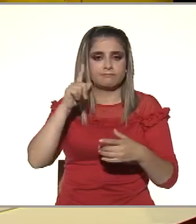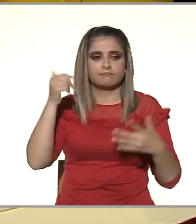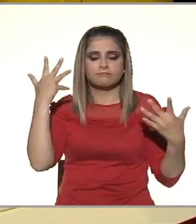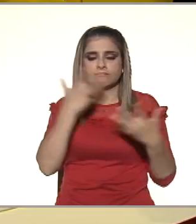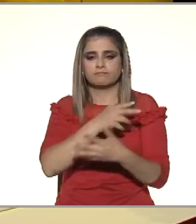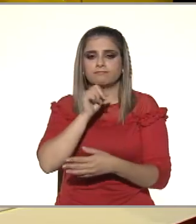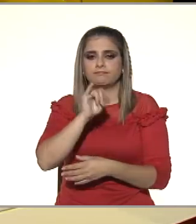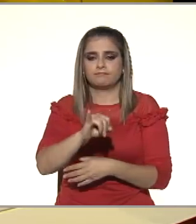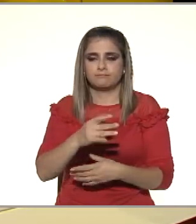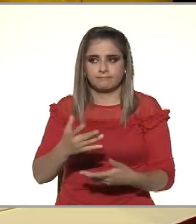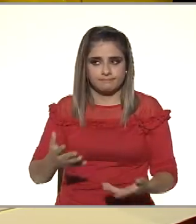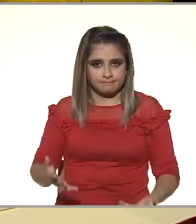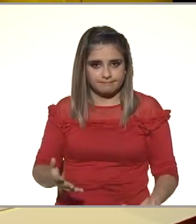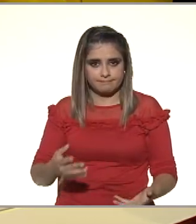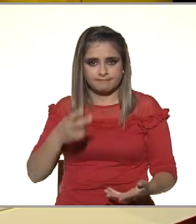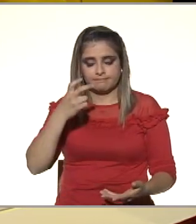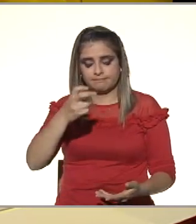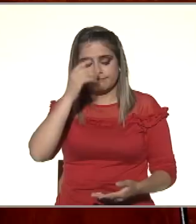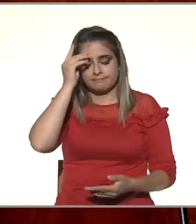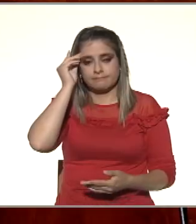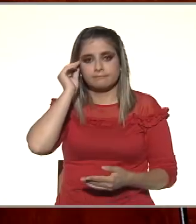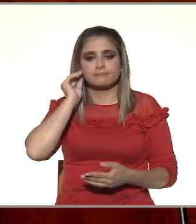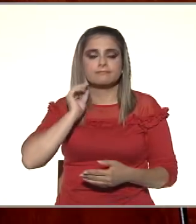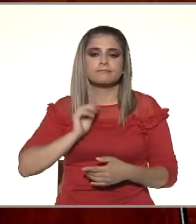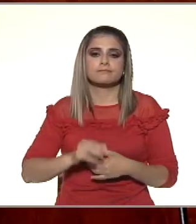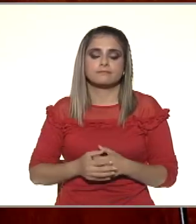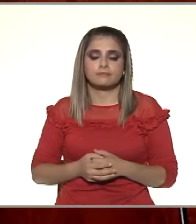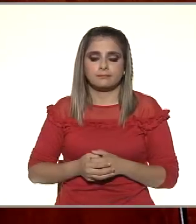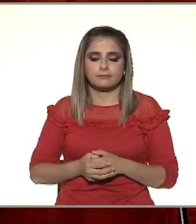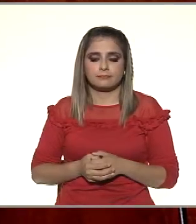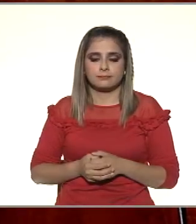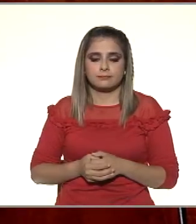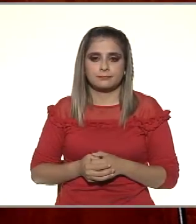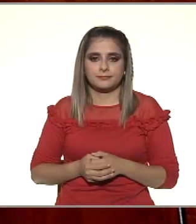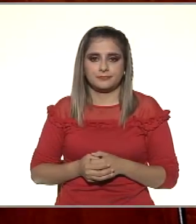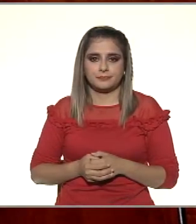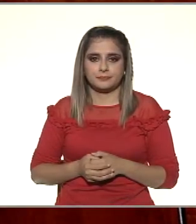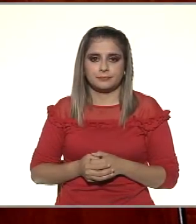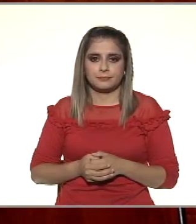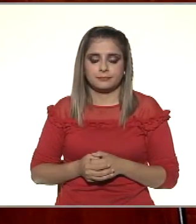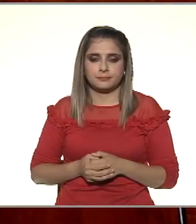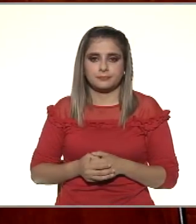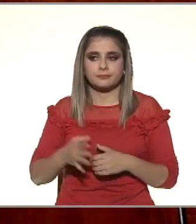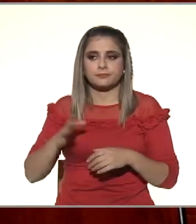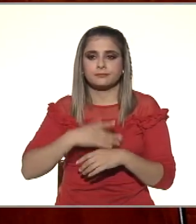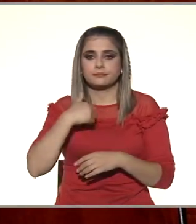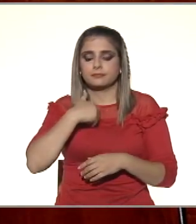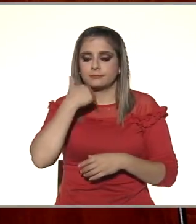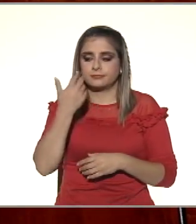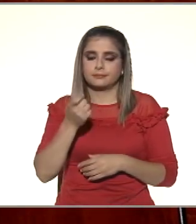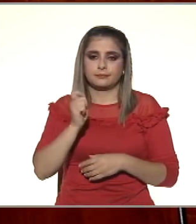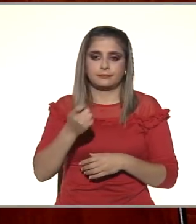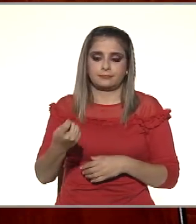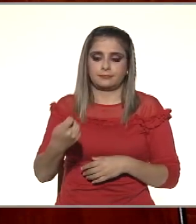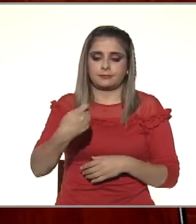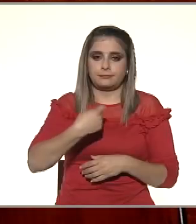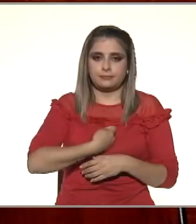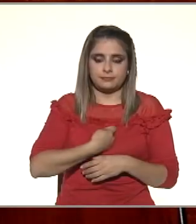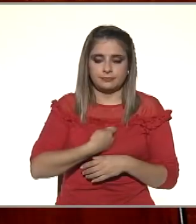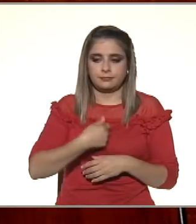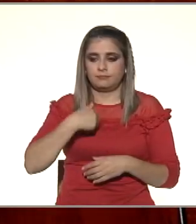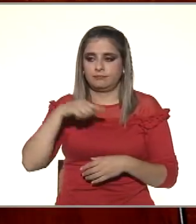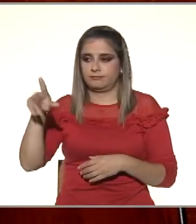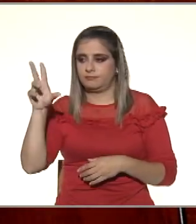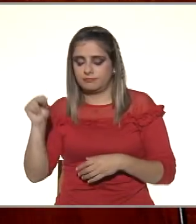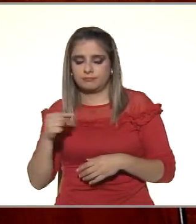una serie de justificaciones, ¿sí? Porque tratan de mantener su identidad también. Claro. De no soy eso,